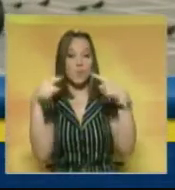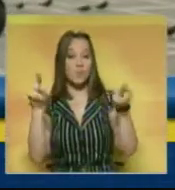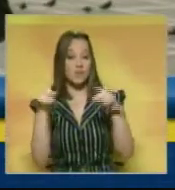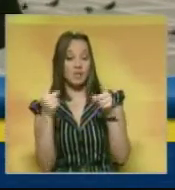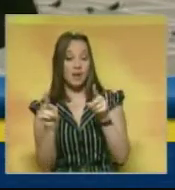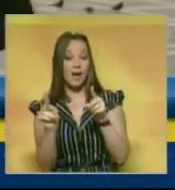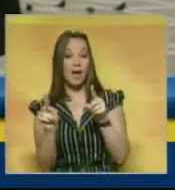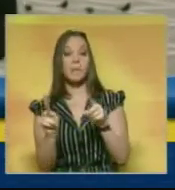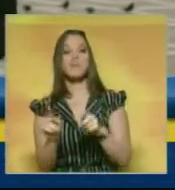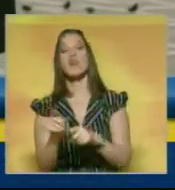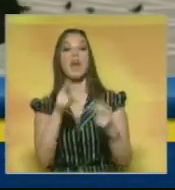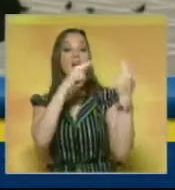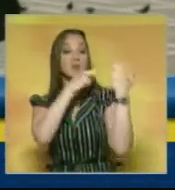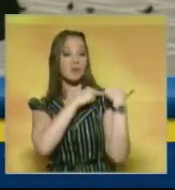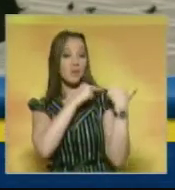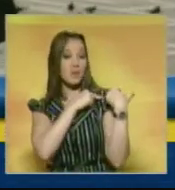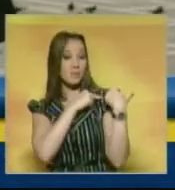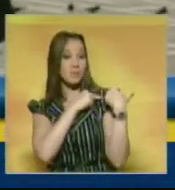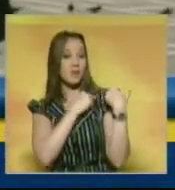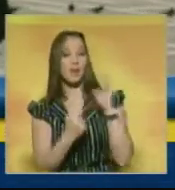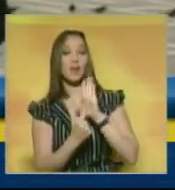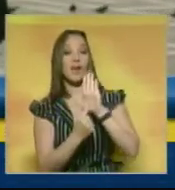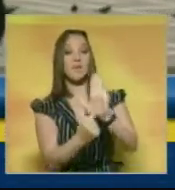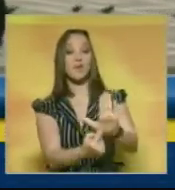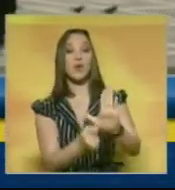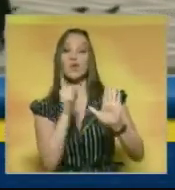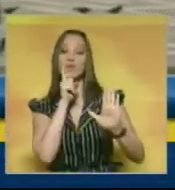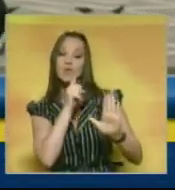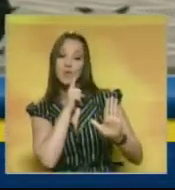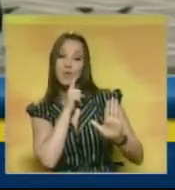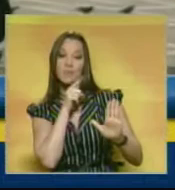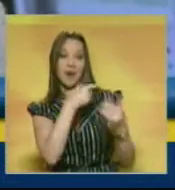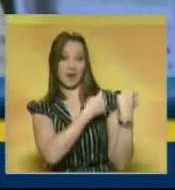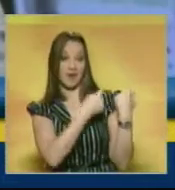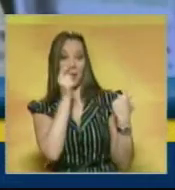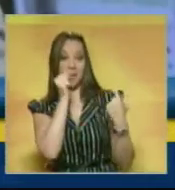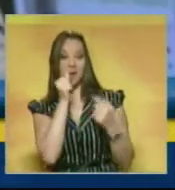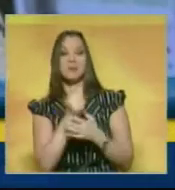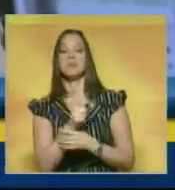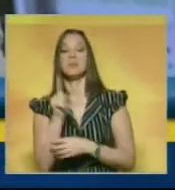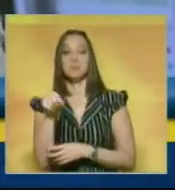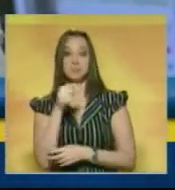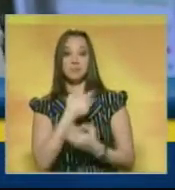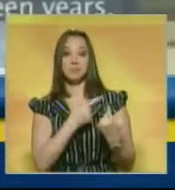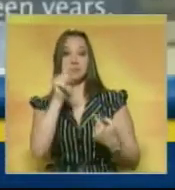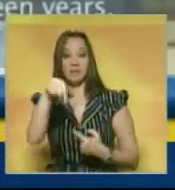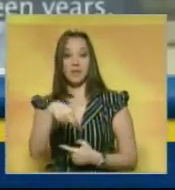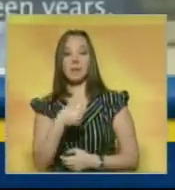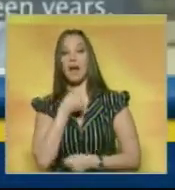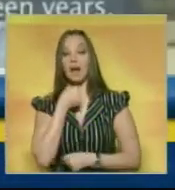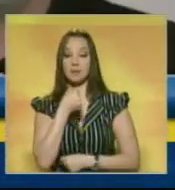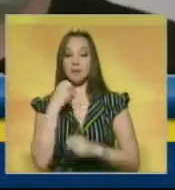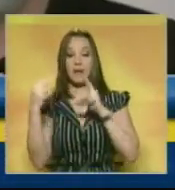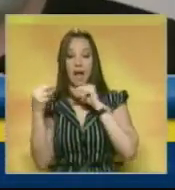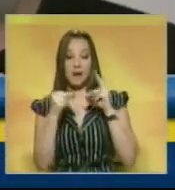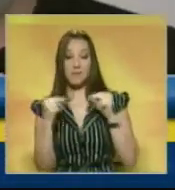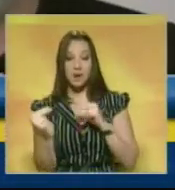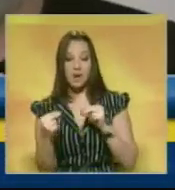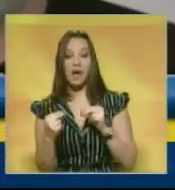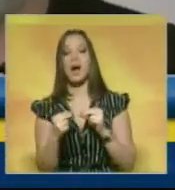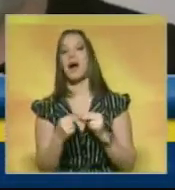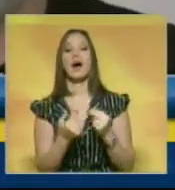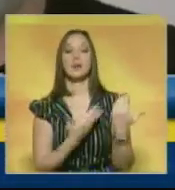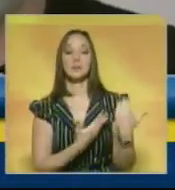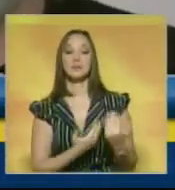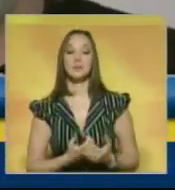que estuvieron encargados de ayudar a revelar los nominados fueron Carlos Vives, Gilberto Santa Rosa, Eugenio Derbez,